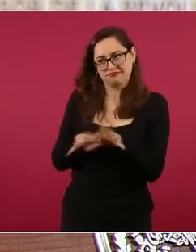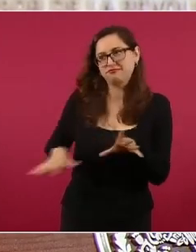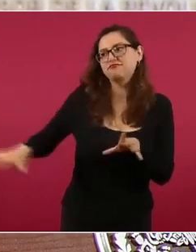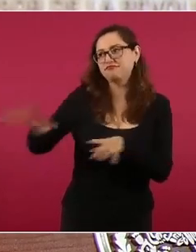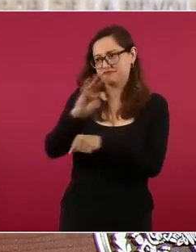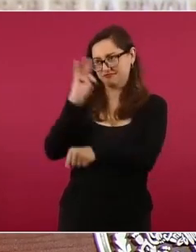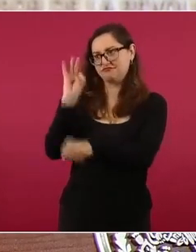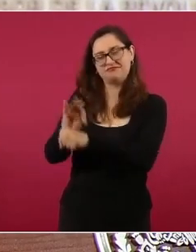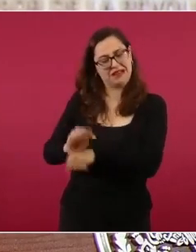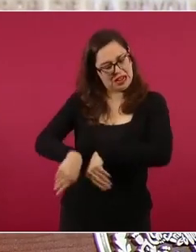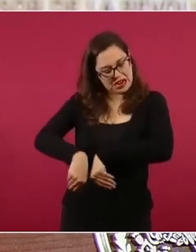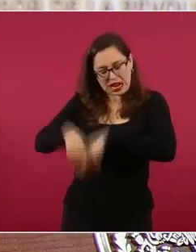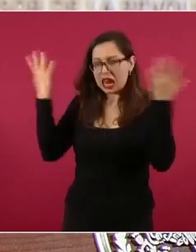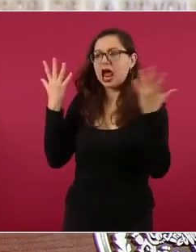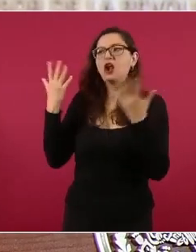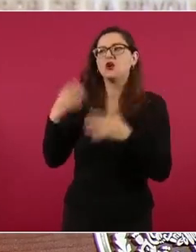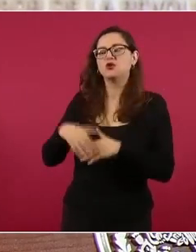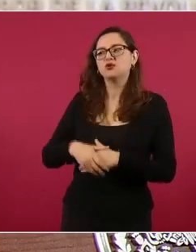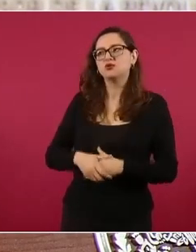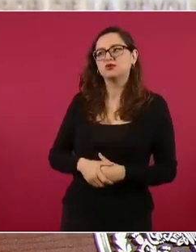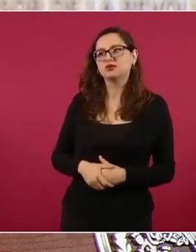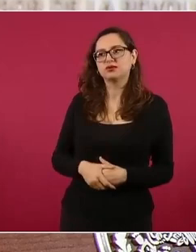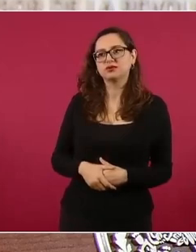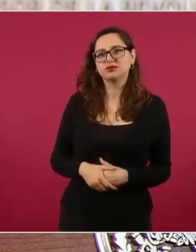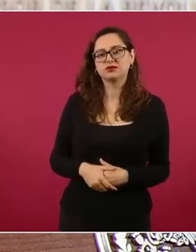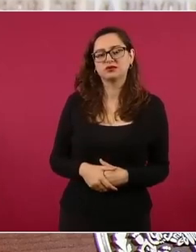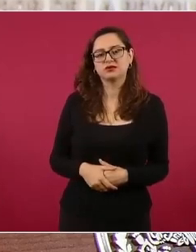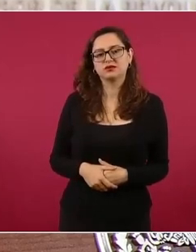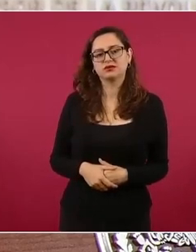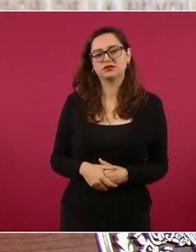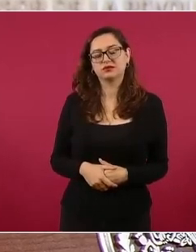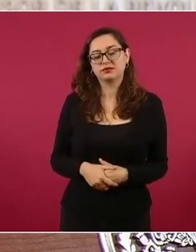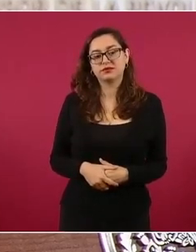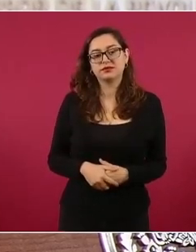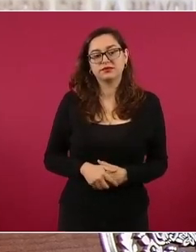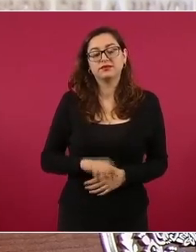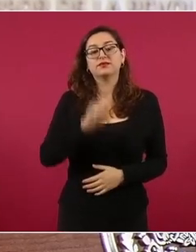Es lo mismo el caso de la